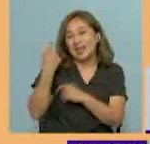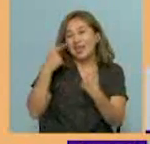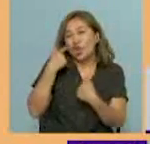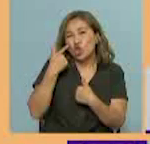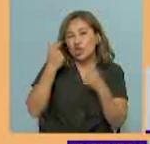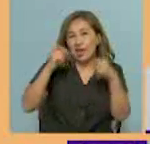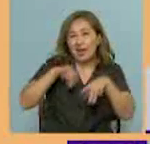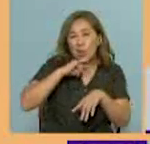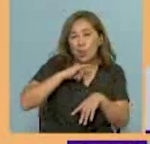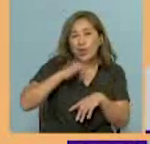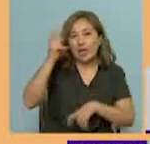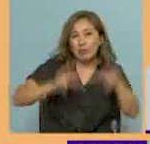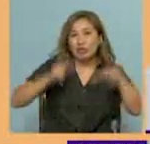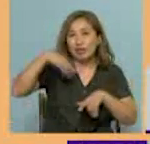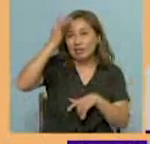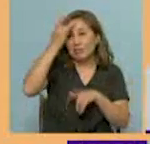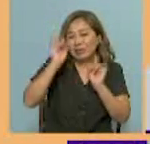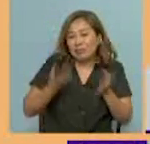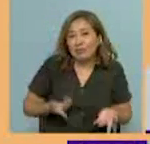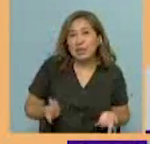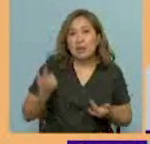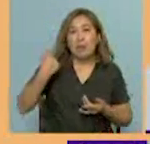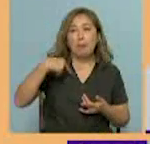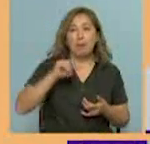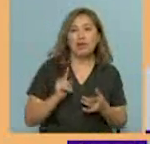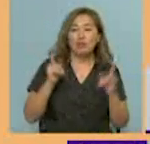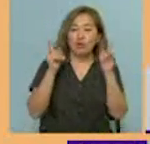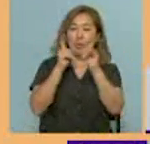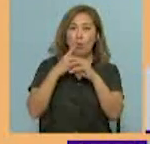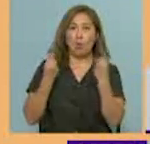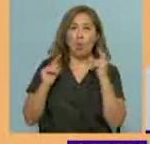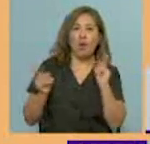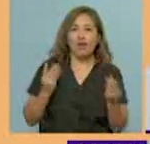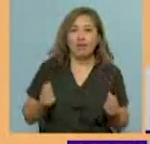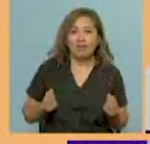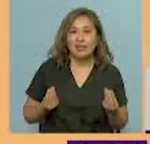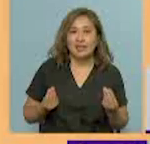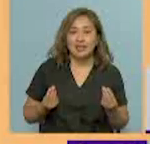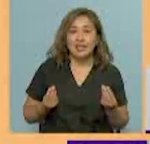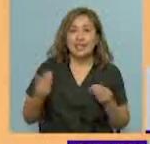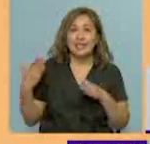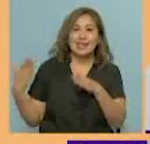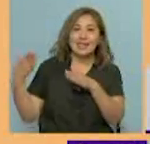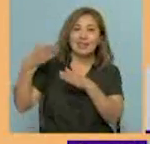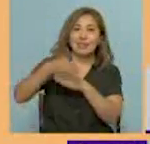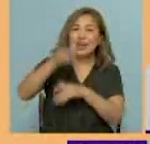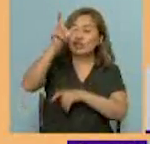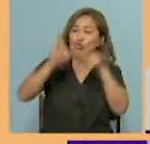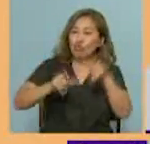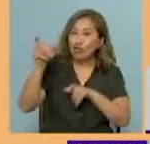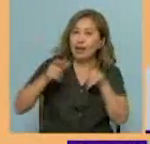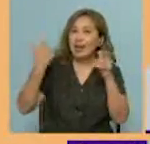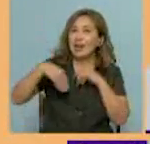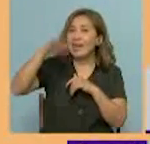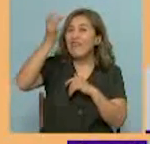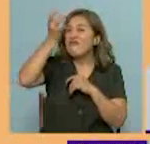casos en la provincia de jujuy y bueno el problema está si ingresa alguna persona